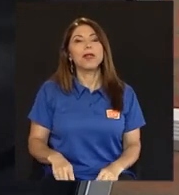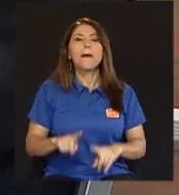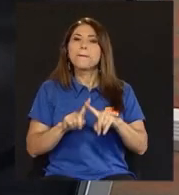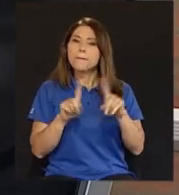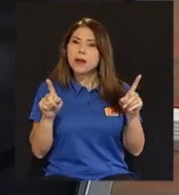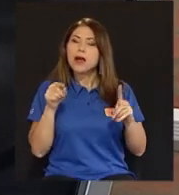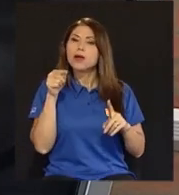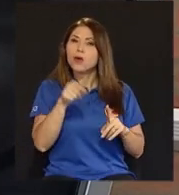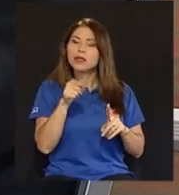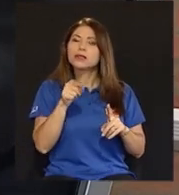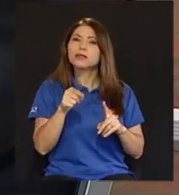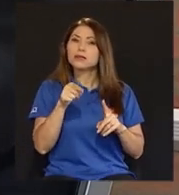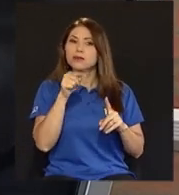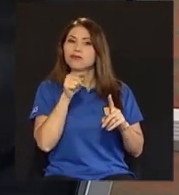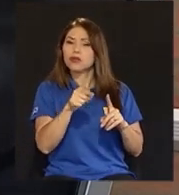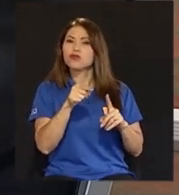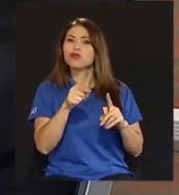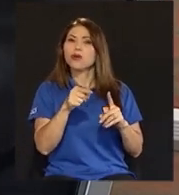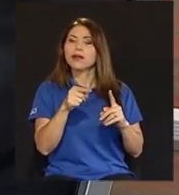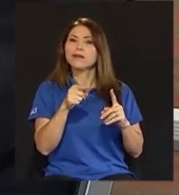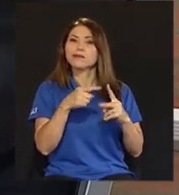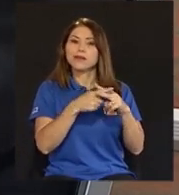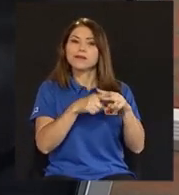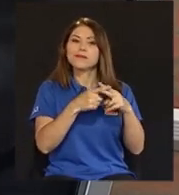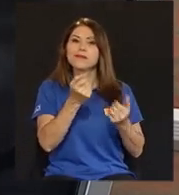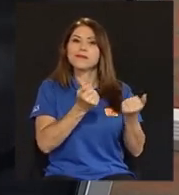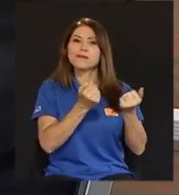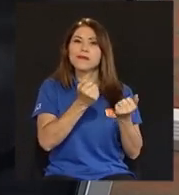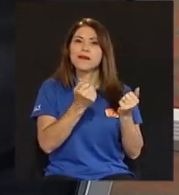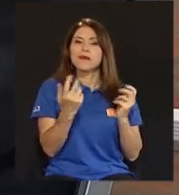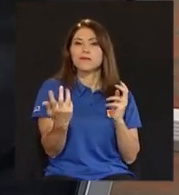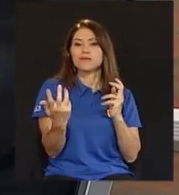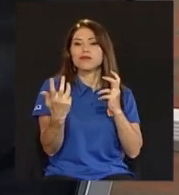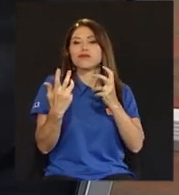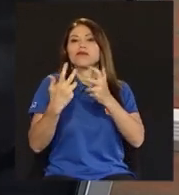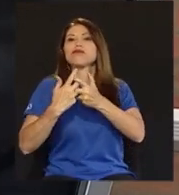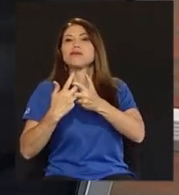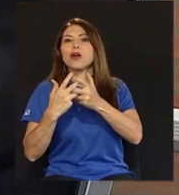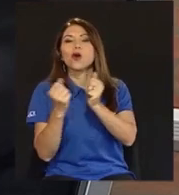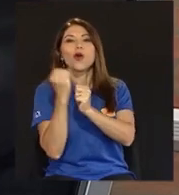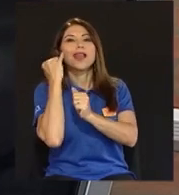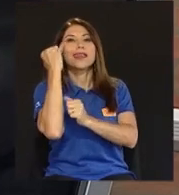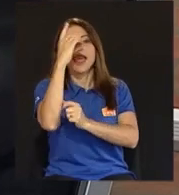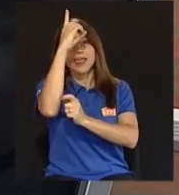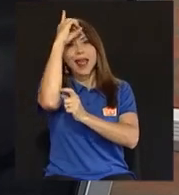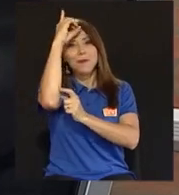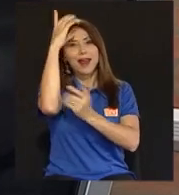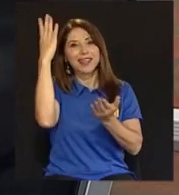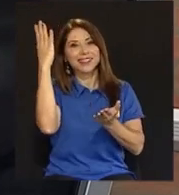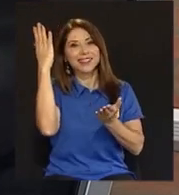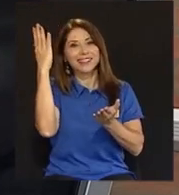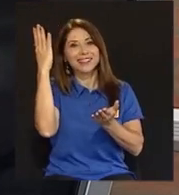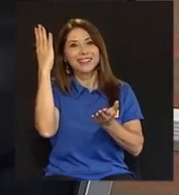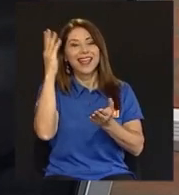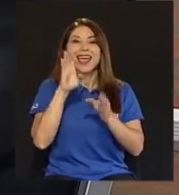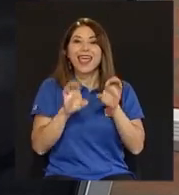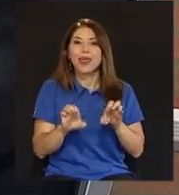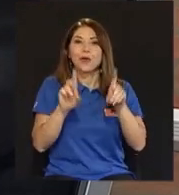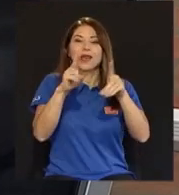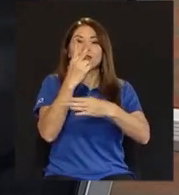muy consonante con la idea de los alemanes de educación dual.